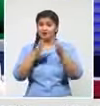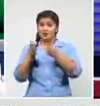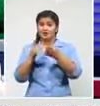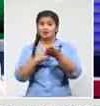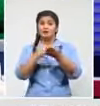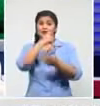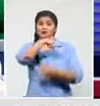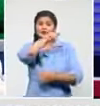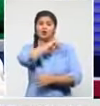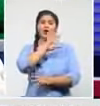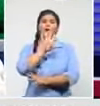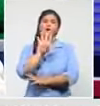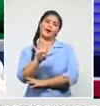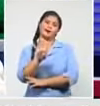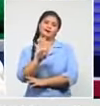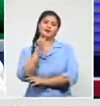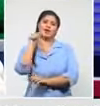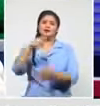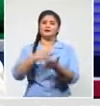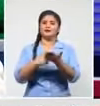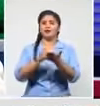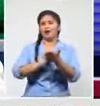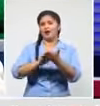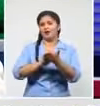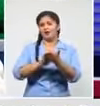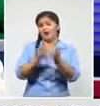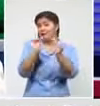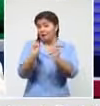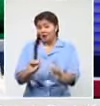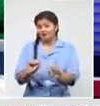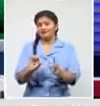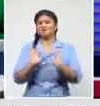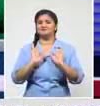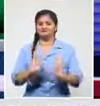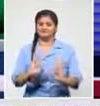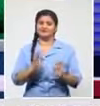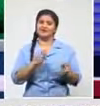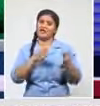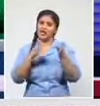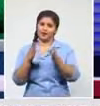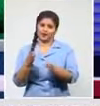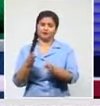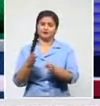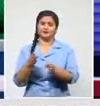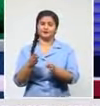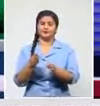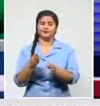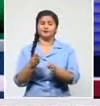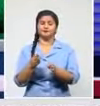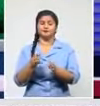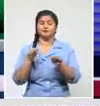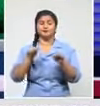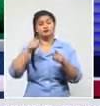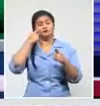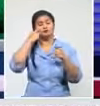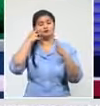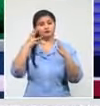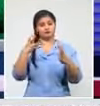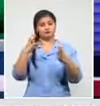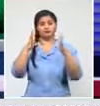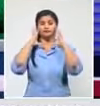anterior. Ahí es importante también para tener idea de cómo va